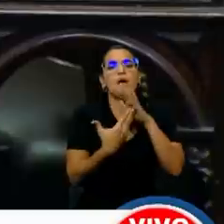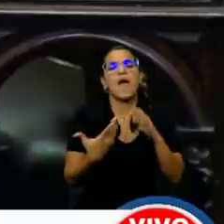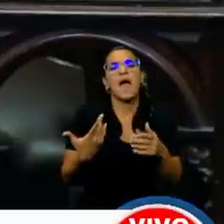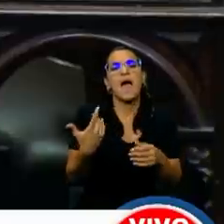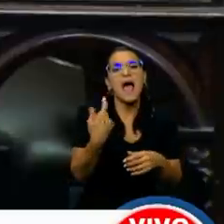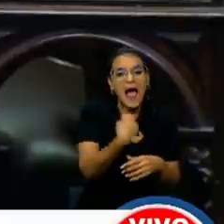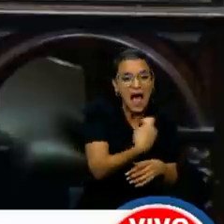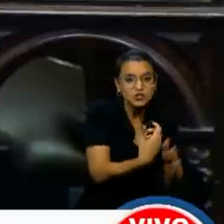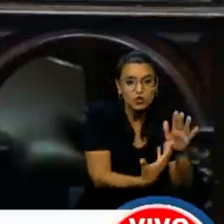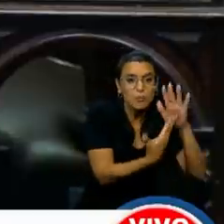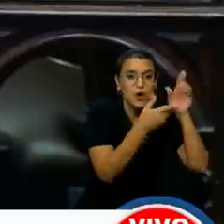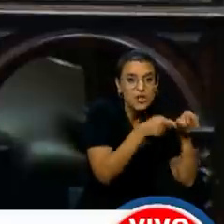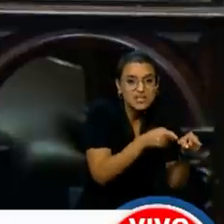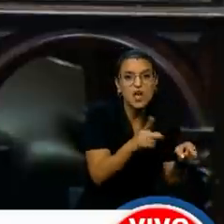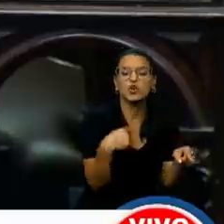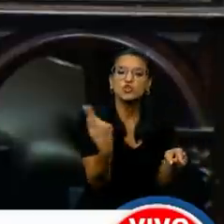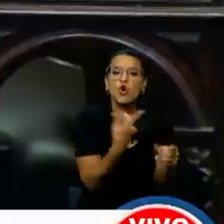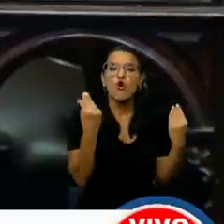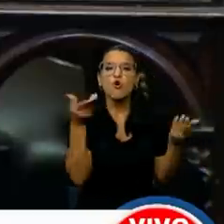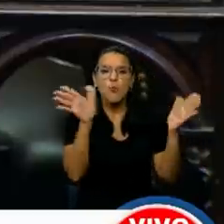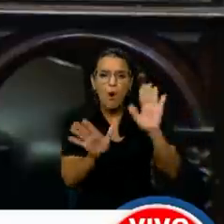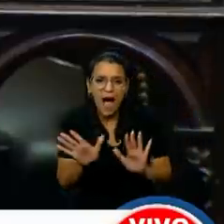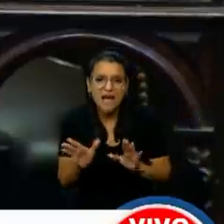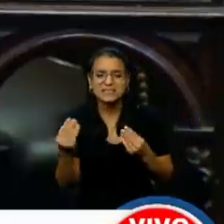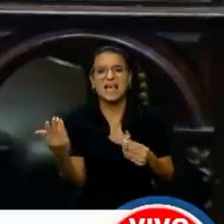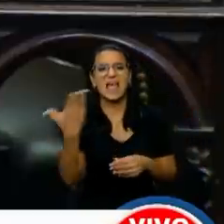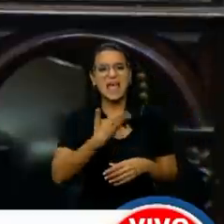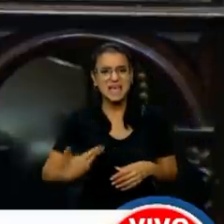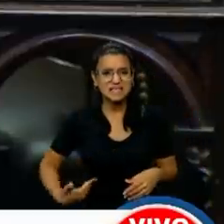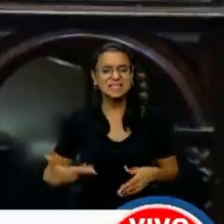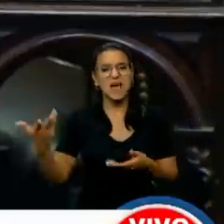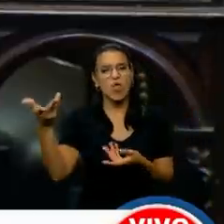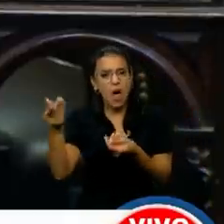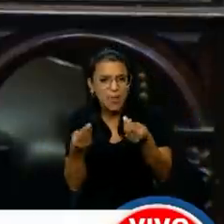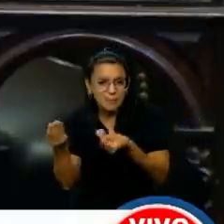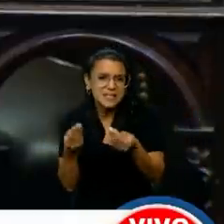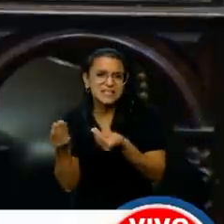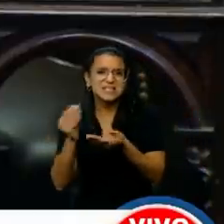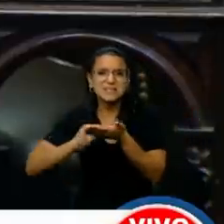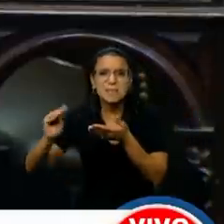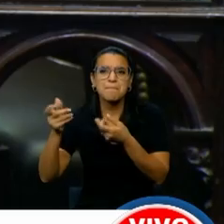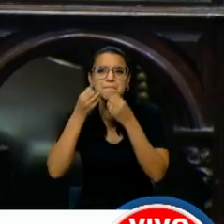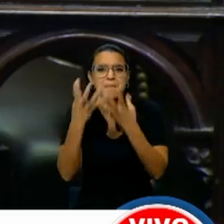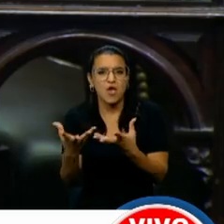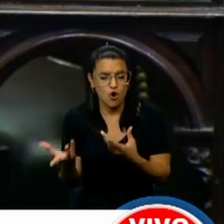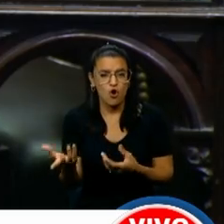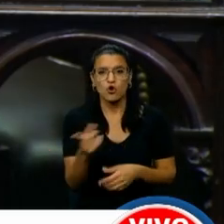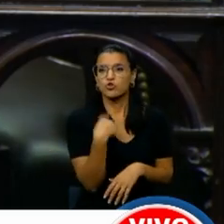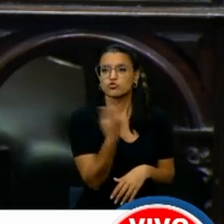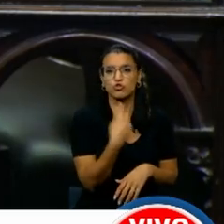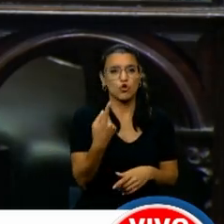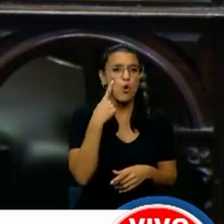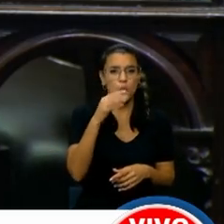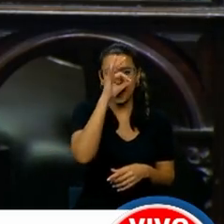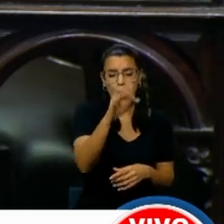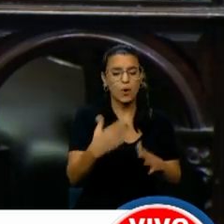y cómo tenemos que hacer del estado administrando lo mucho mejor nunca ponemos sobre la mesa